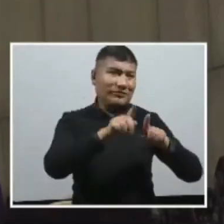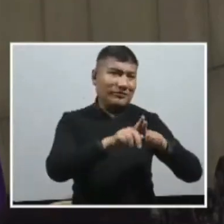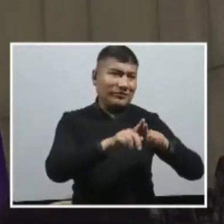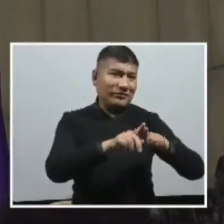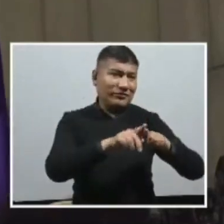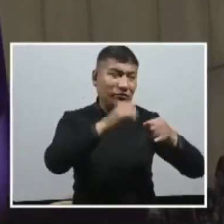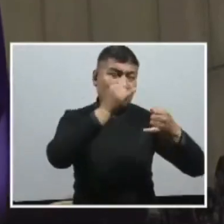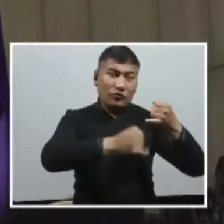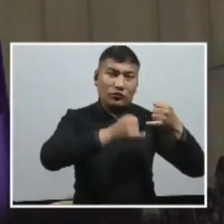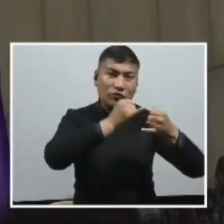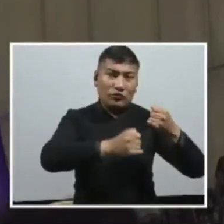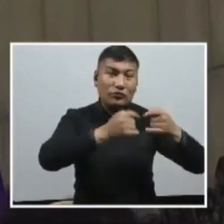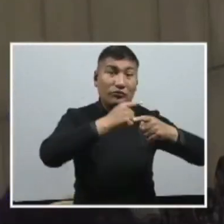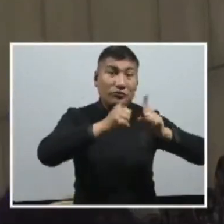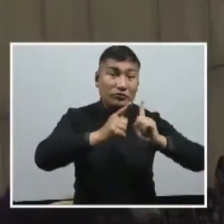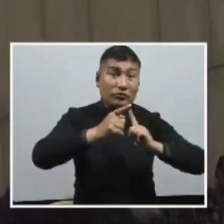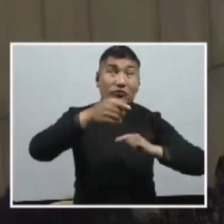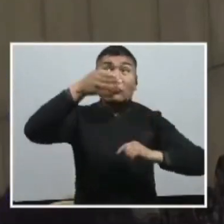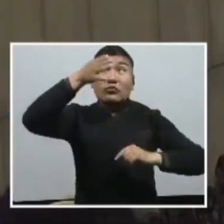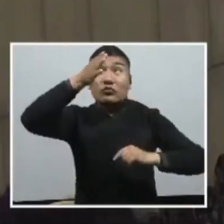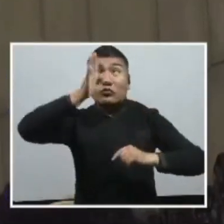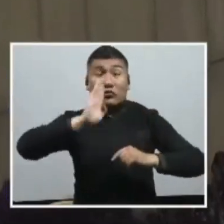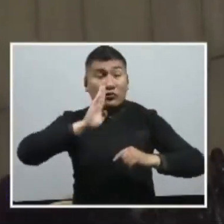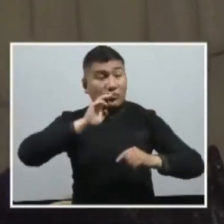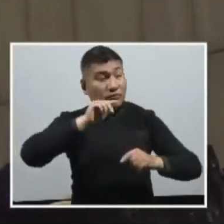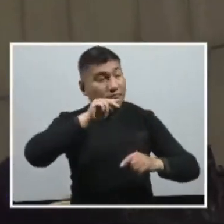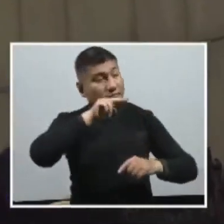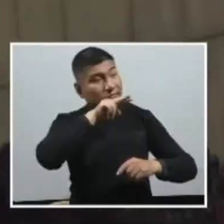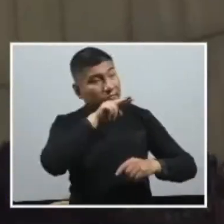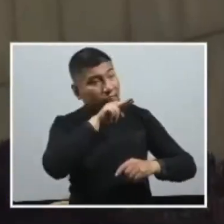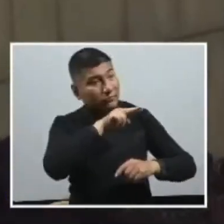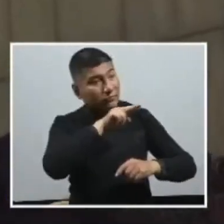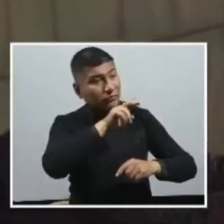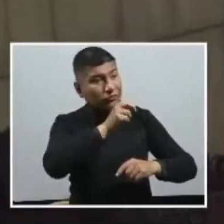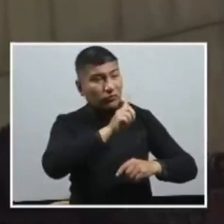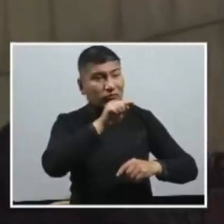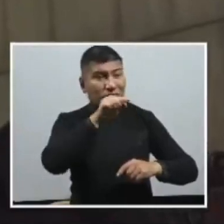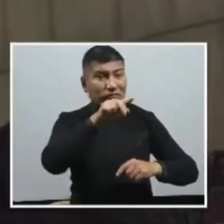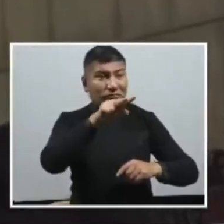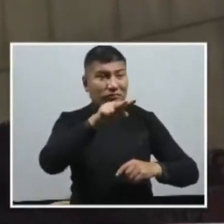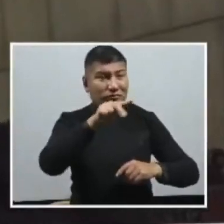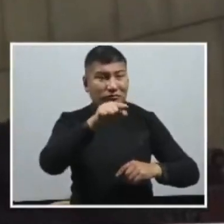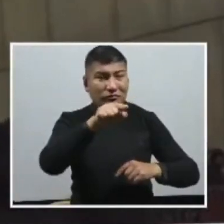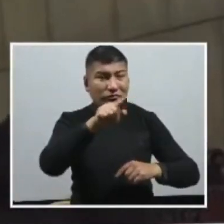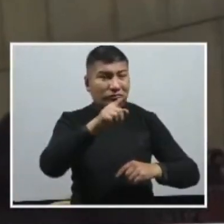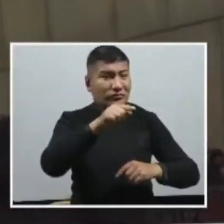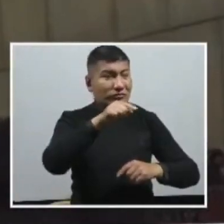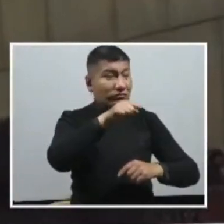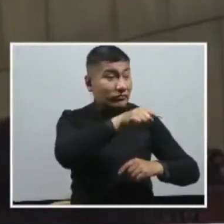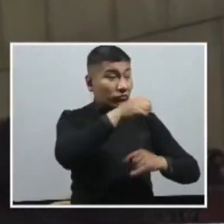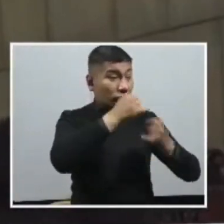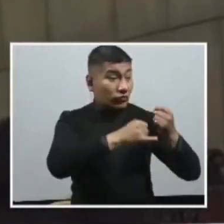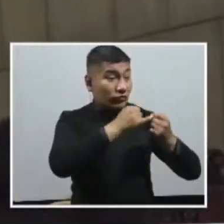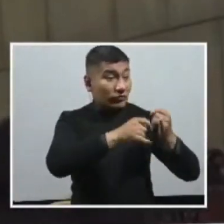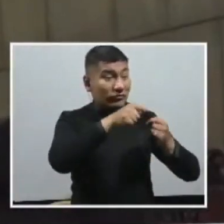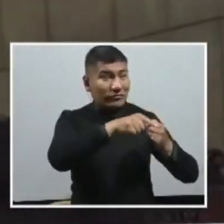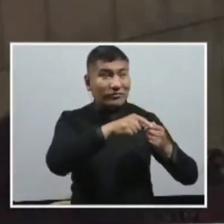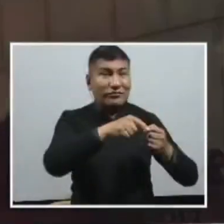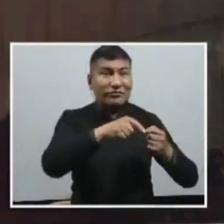es el elegido porque la mirada de Dios no es como la mirada de nosotros. El ser humano mira